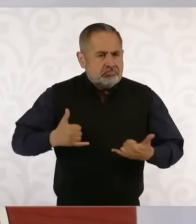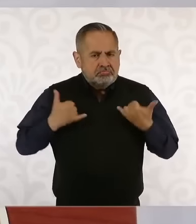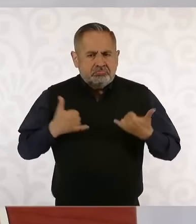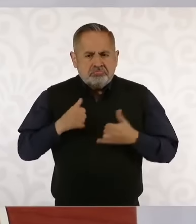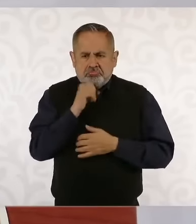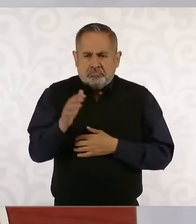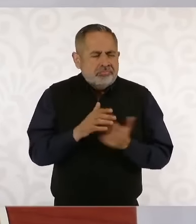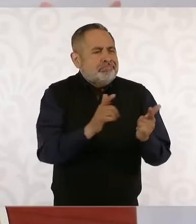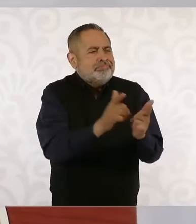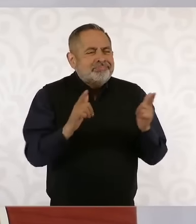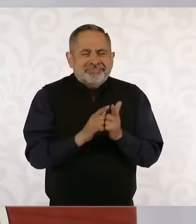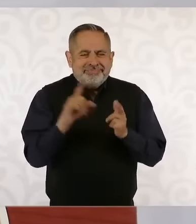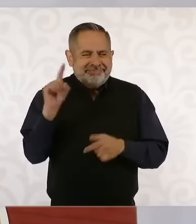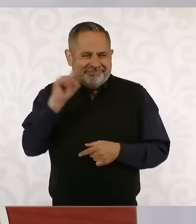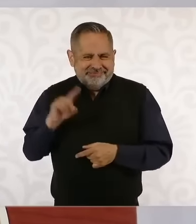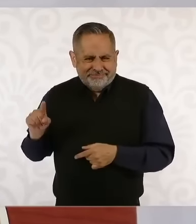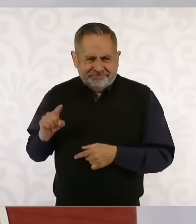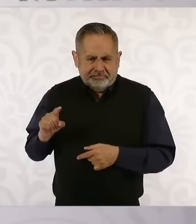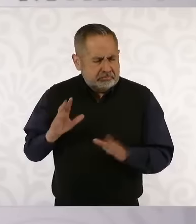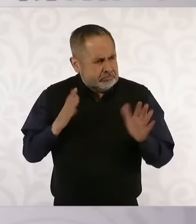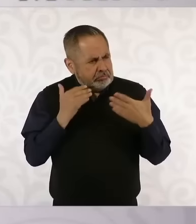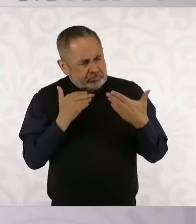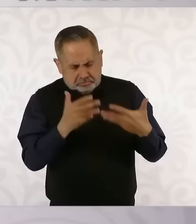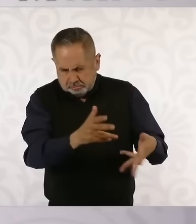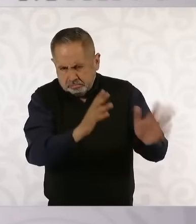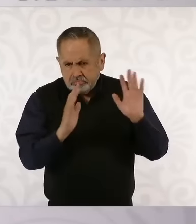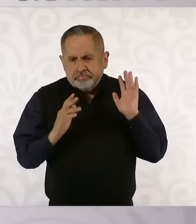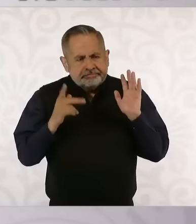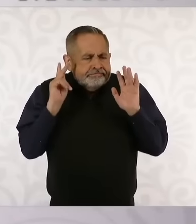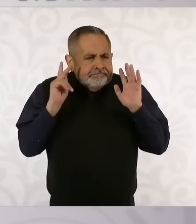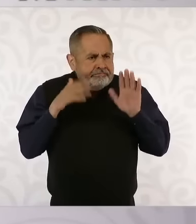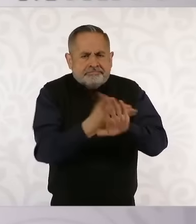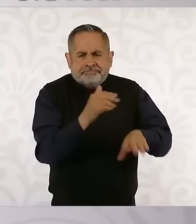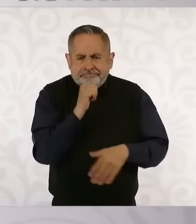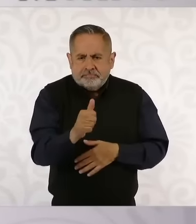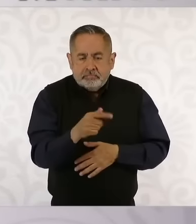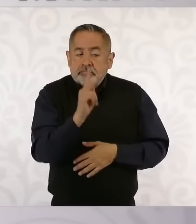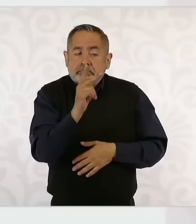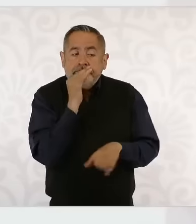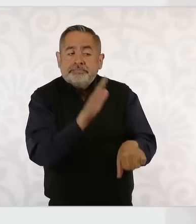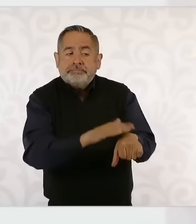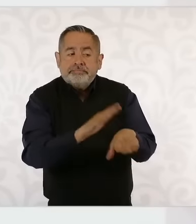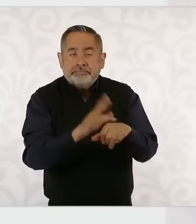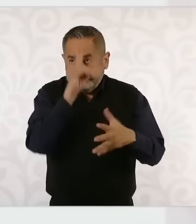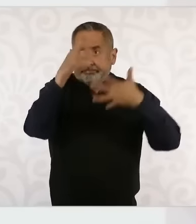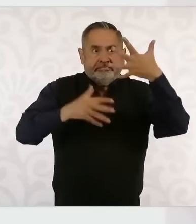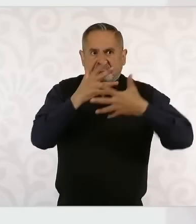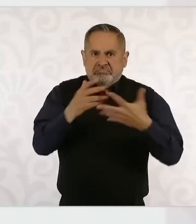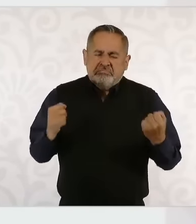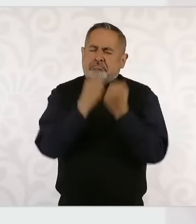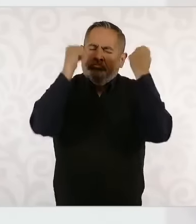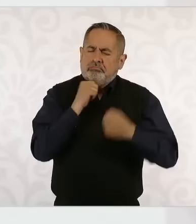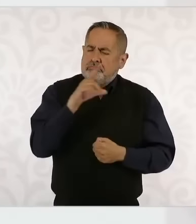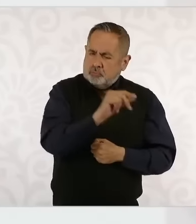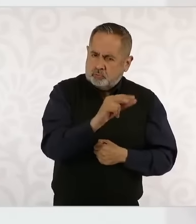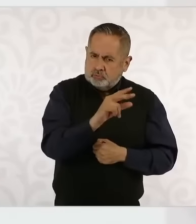de la llamada generación Z, ni mucho menos, pero también no a la violencia. Y repito,